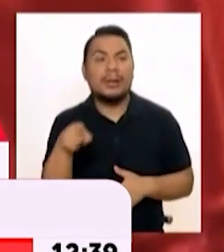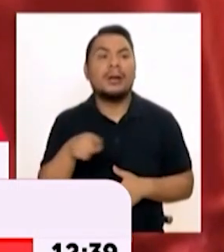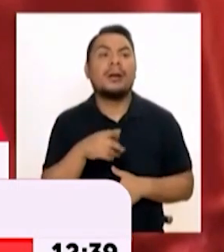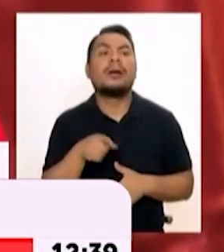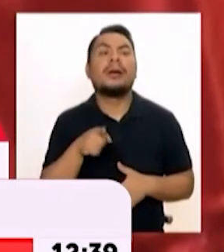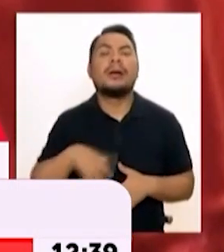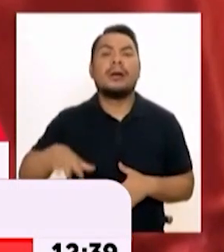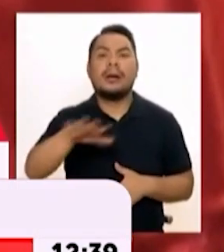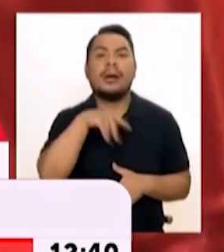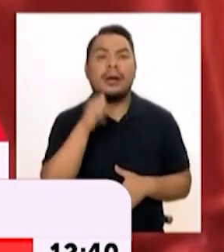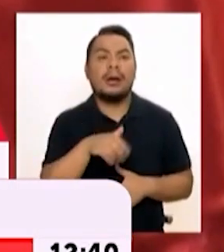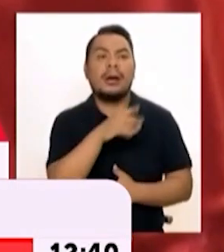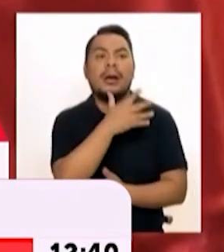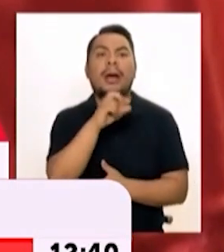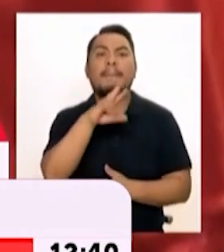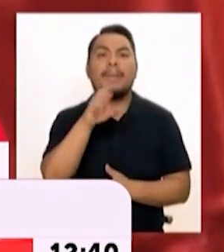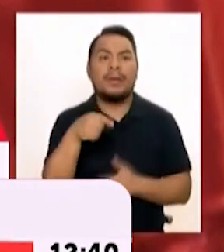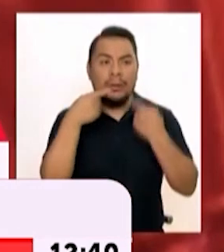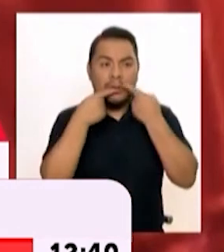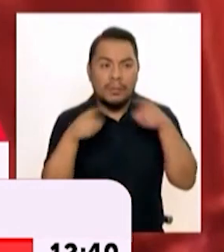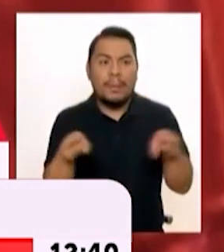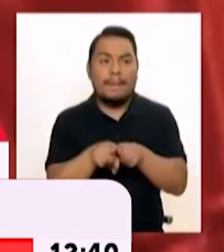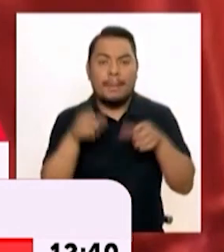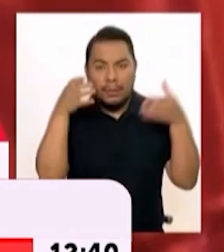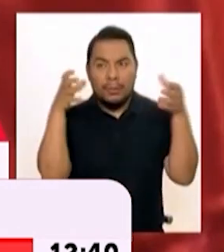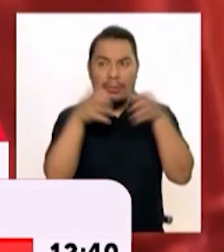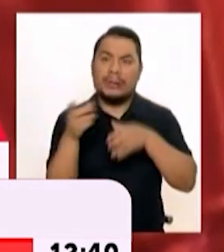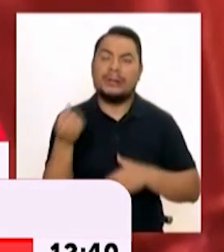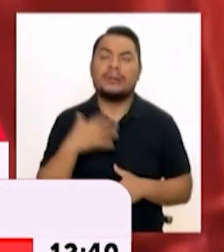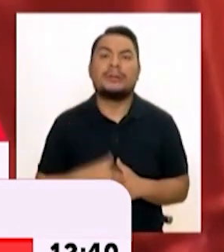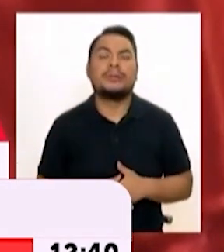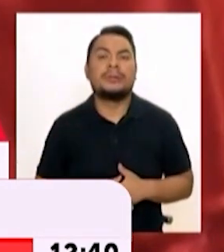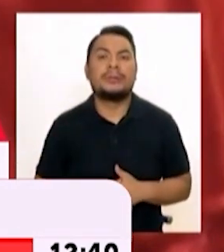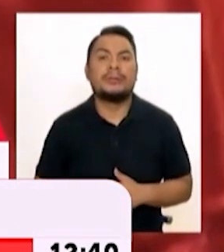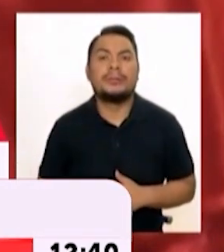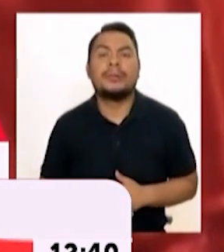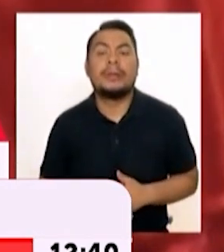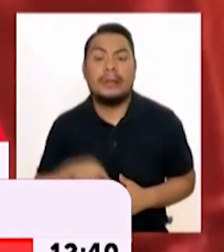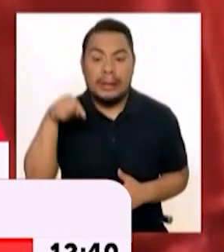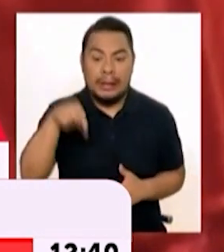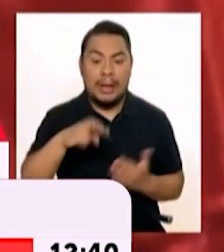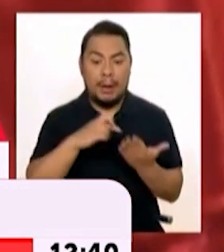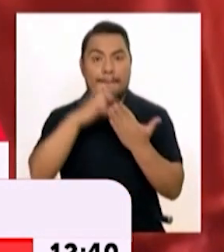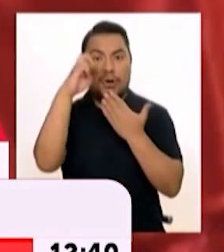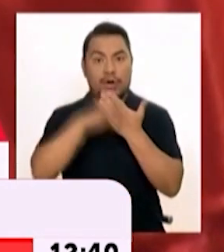recordamos es una entidad muy importante creada para atender programas directos